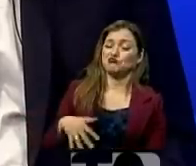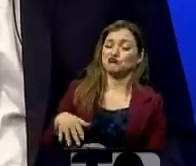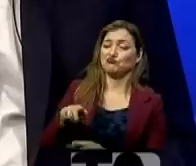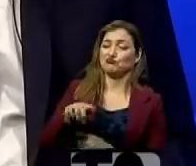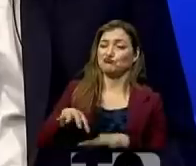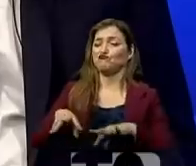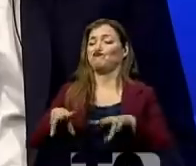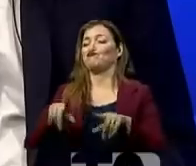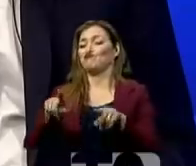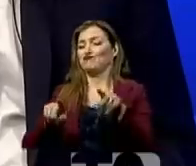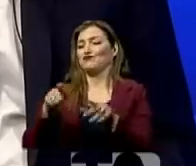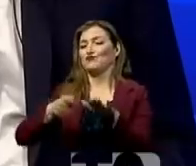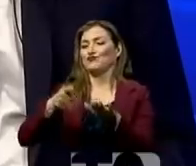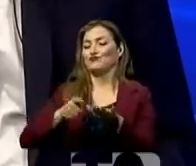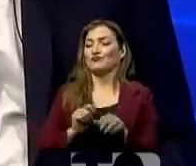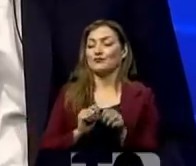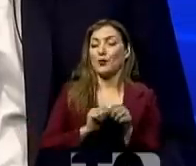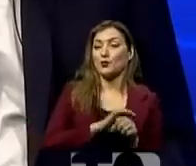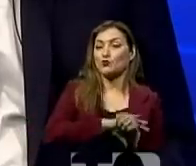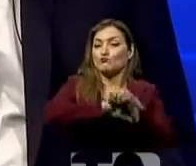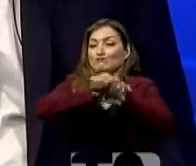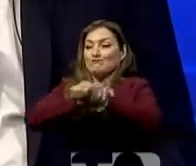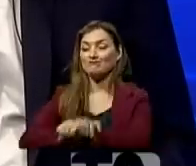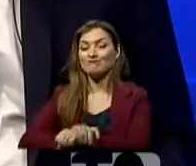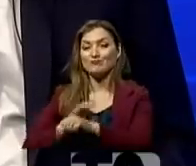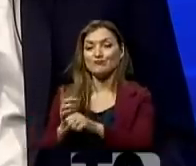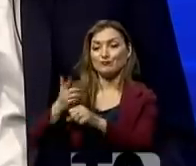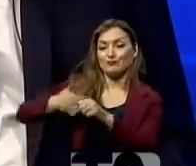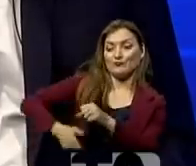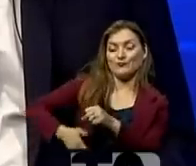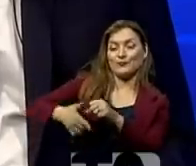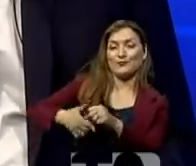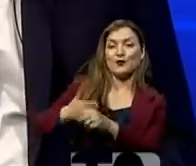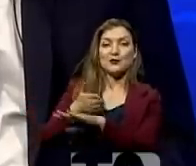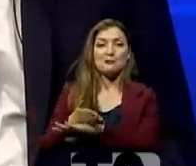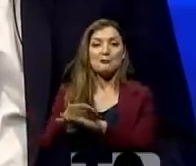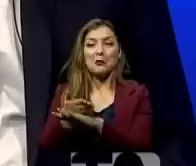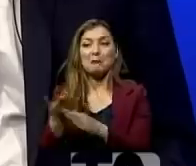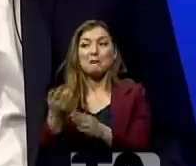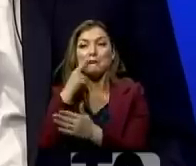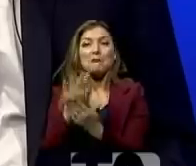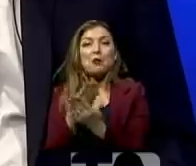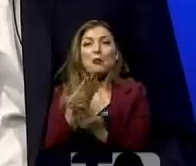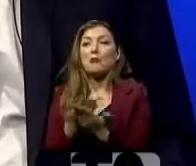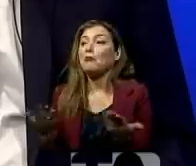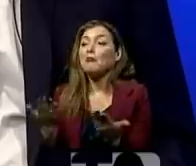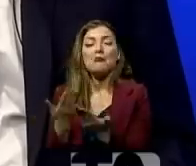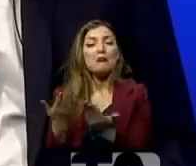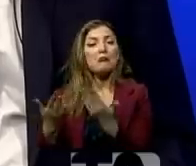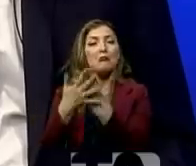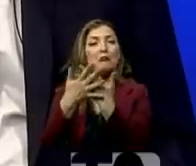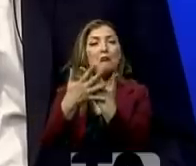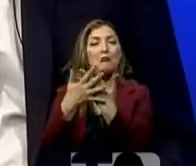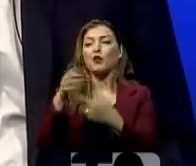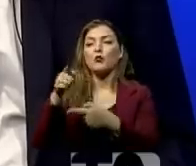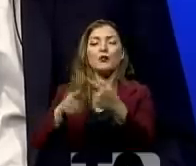detienen a un sinnúmero de ciudadanos que portan armas y que resulta que después no tienen ningún argumento para mantenerlos detenidos o